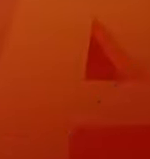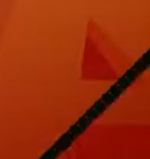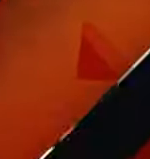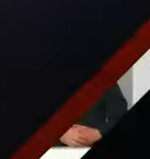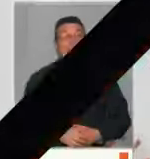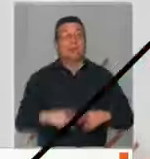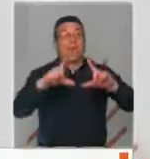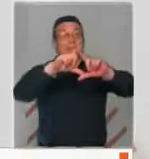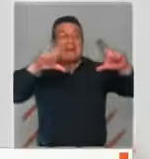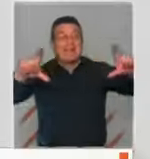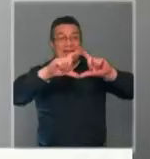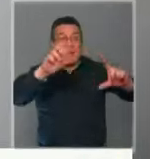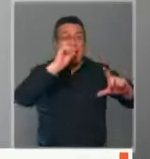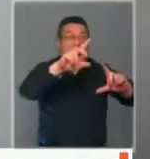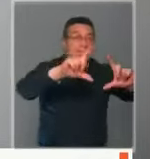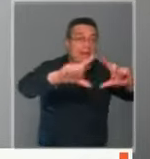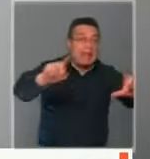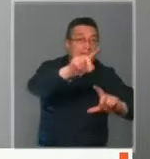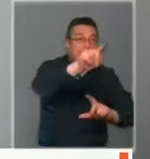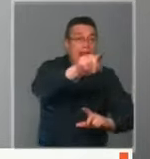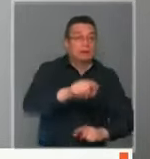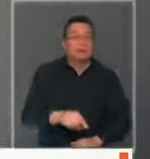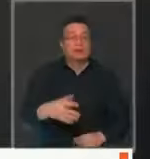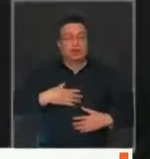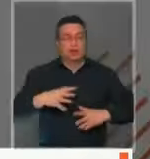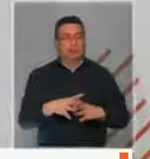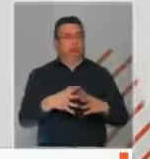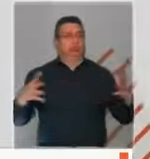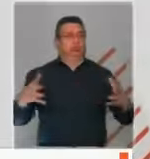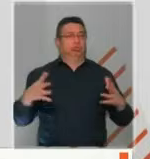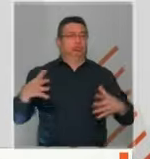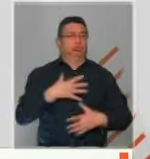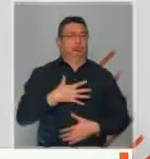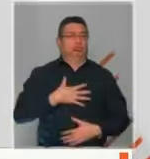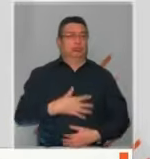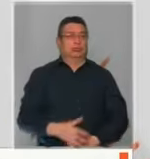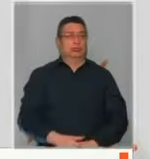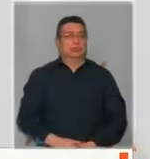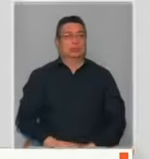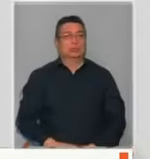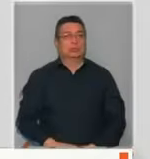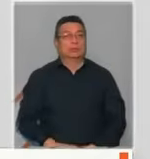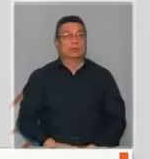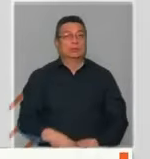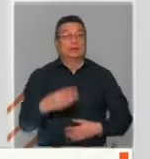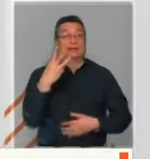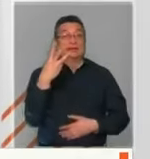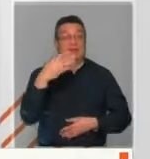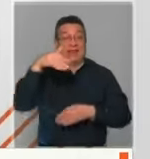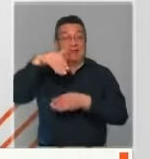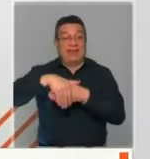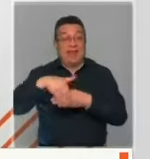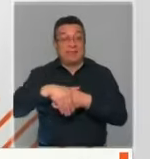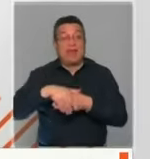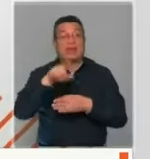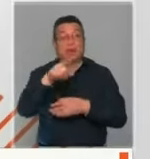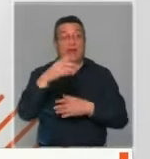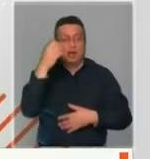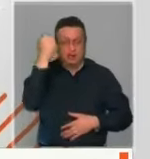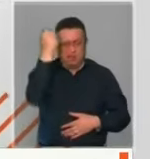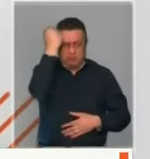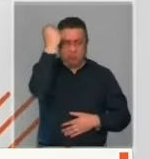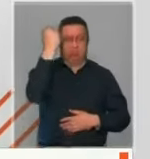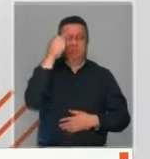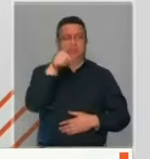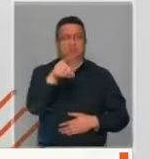¡La patente, la patente! Yo quedé en shock, quedé muy mal. 3 de la tarde este lunes y una traumática escena se